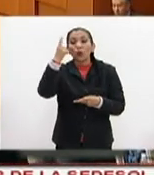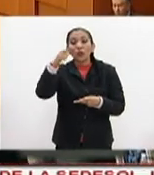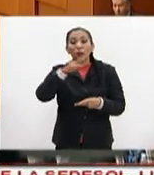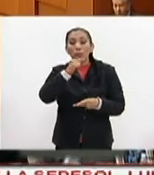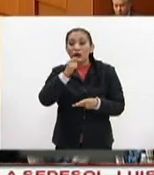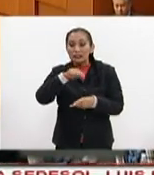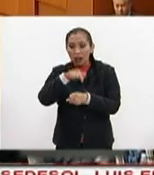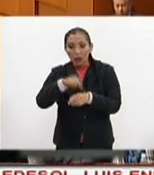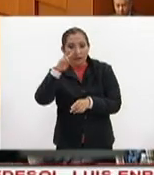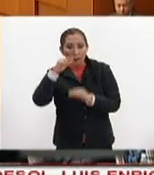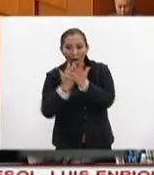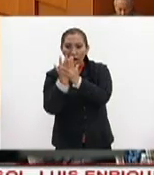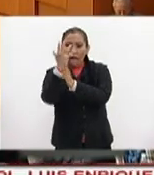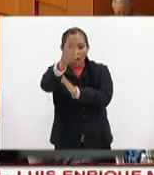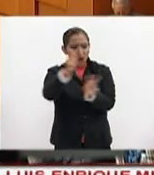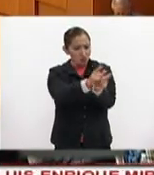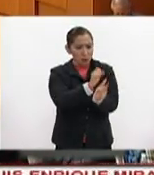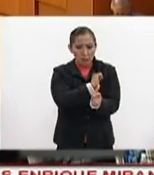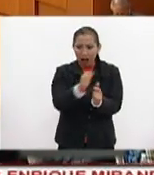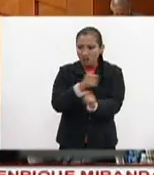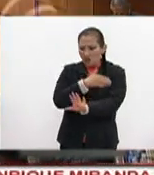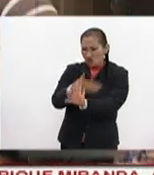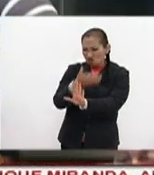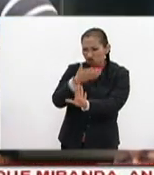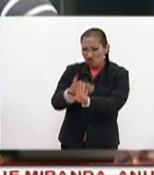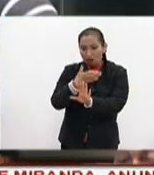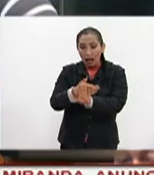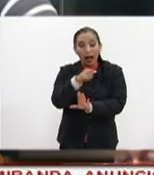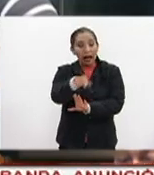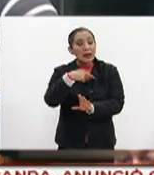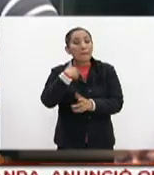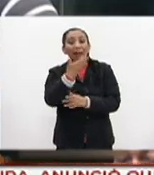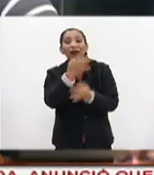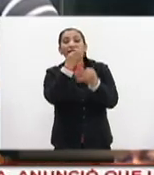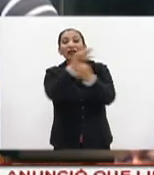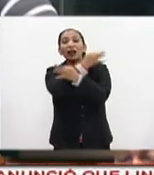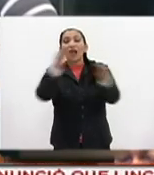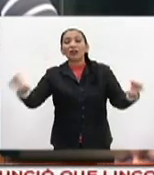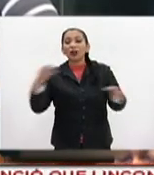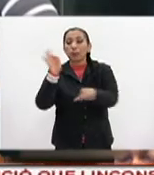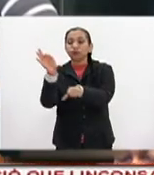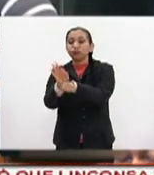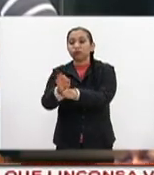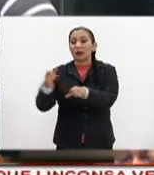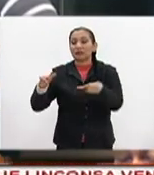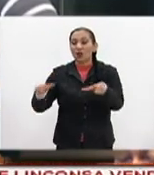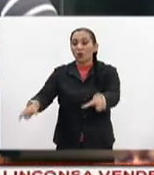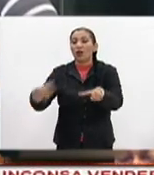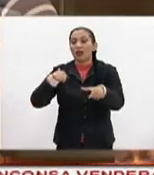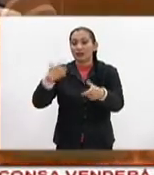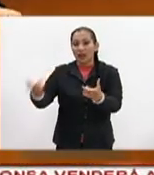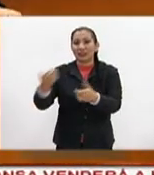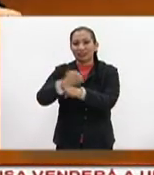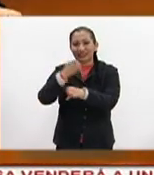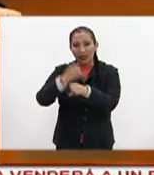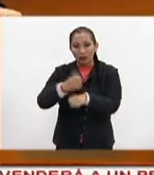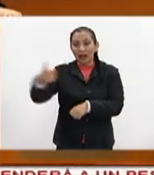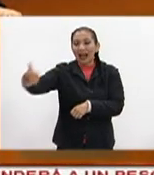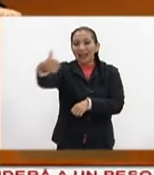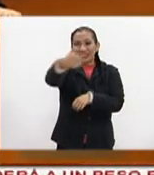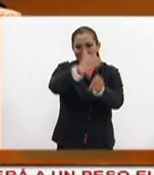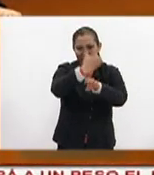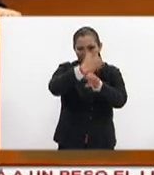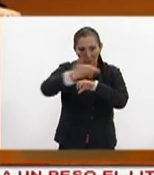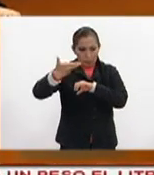policías locales se vean rebasadas por la inseguridad, y para ello se emitirá una declaratoria de protección a la seguridad interior. Las entidades